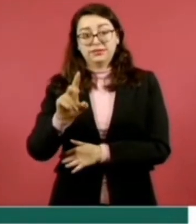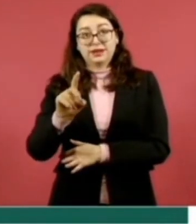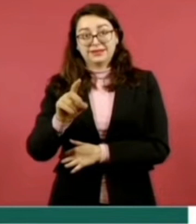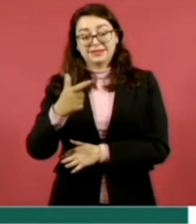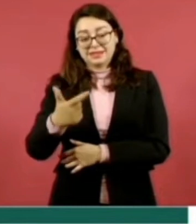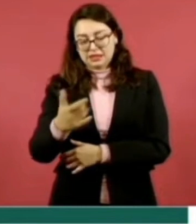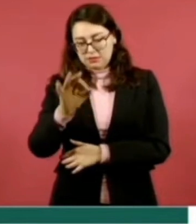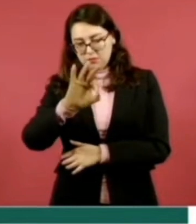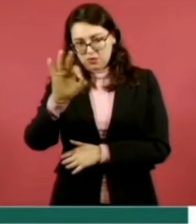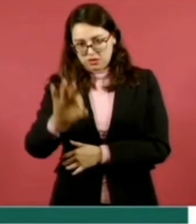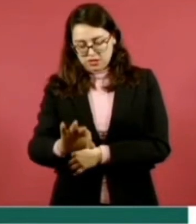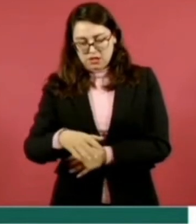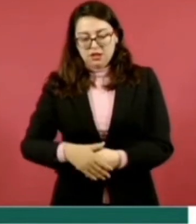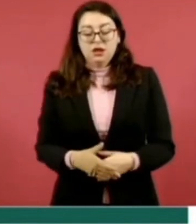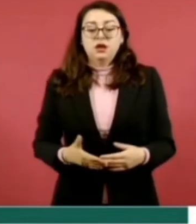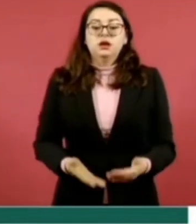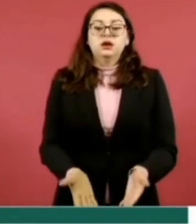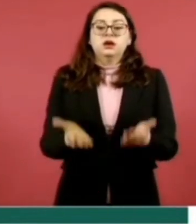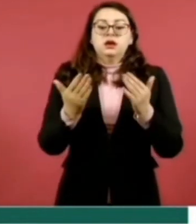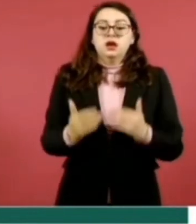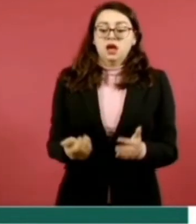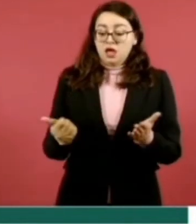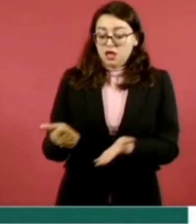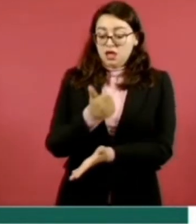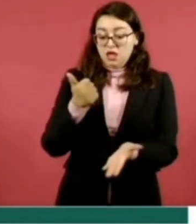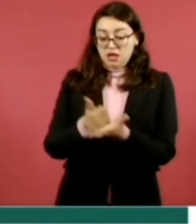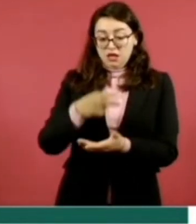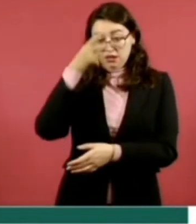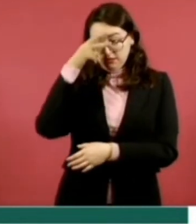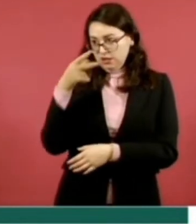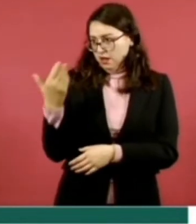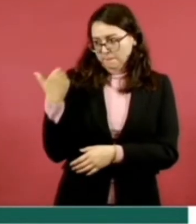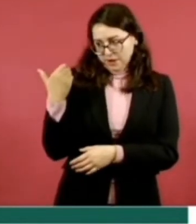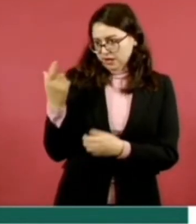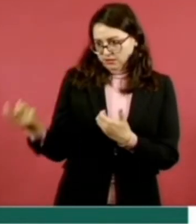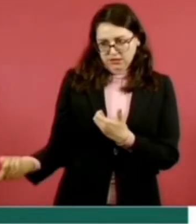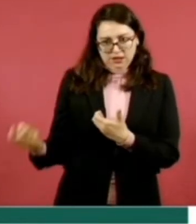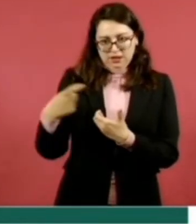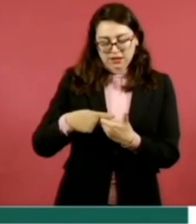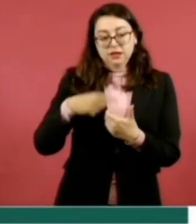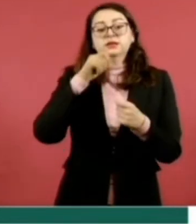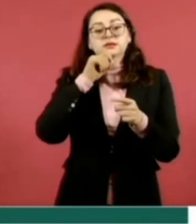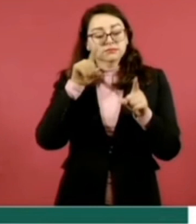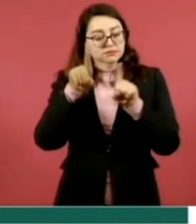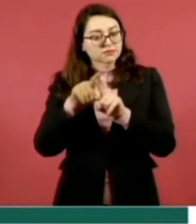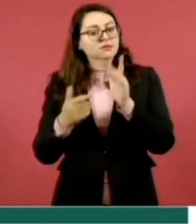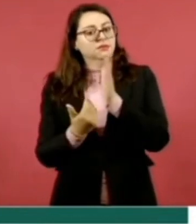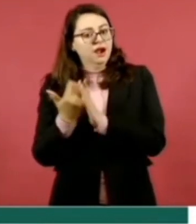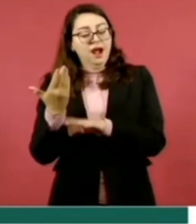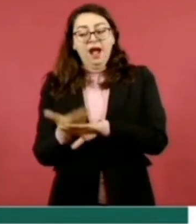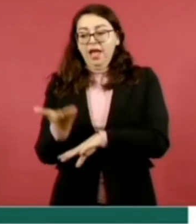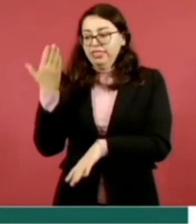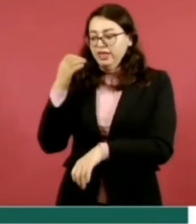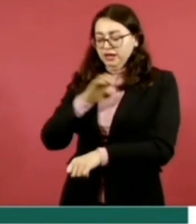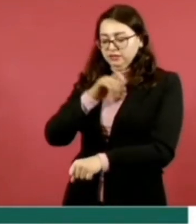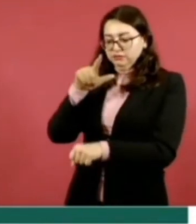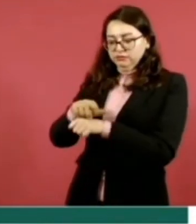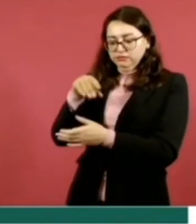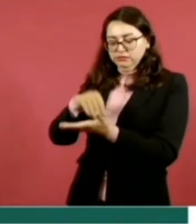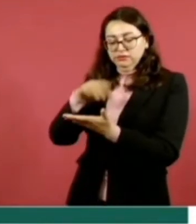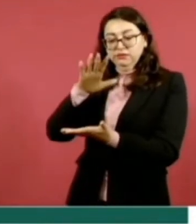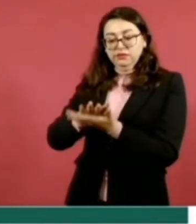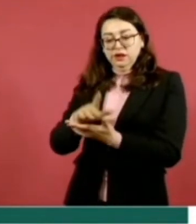37%. En la Ciudad de México también la productividad mensual se ha incrementado. En el caso de consultas de especialidad, en